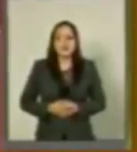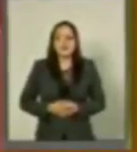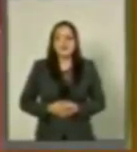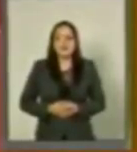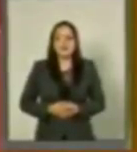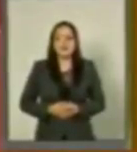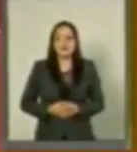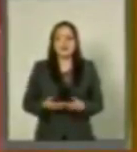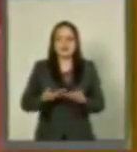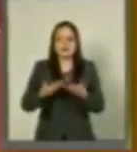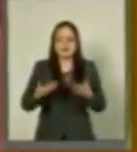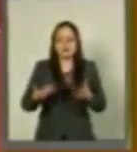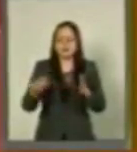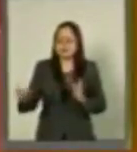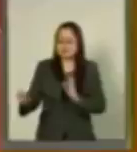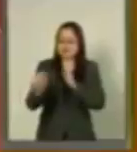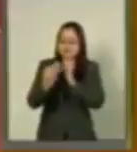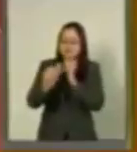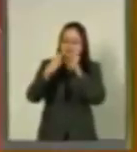es una comparecencia más